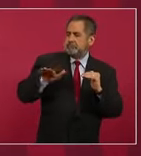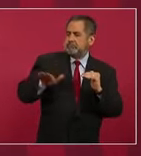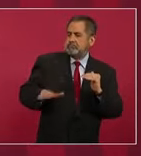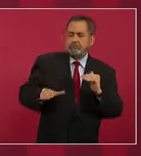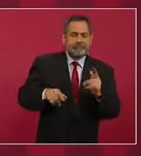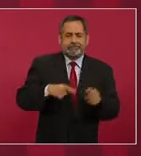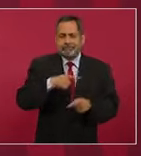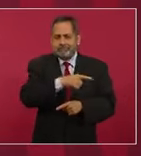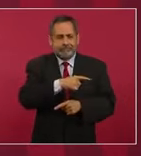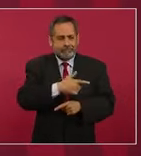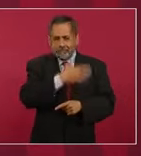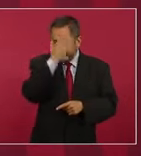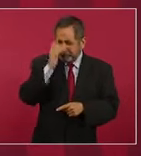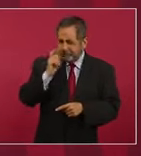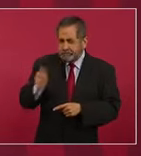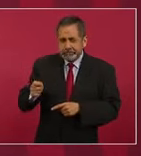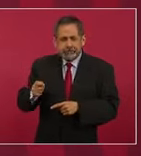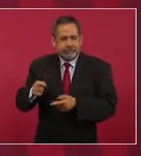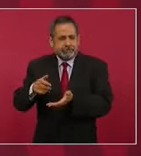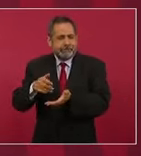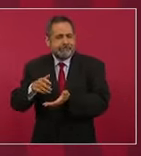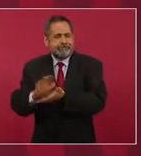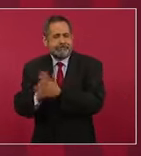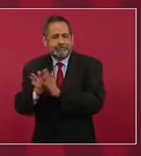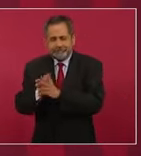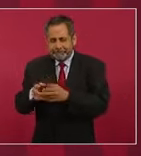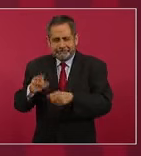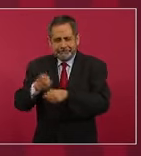lo que son las tlayudas, de veras.